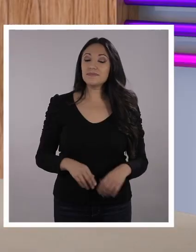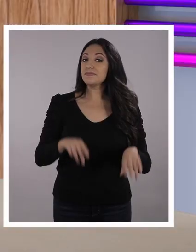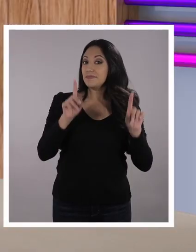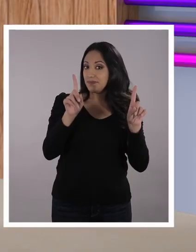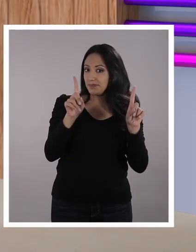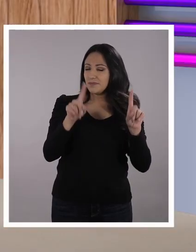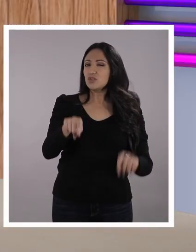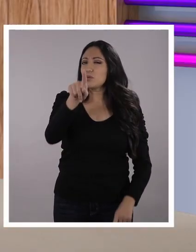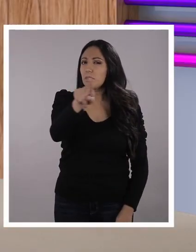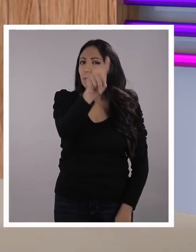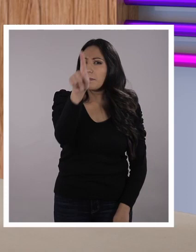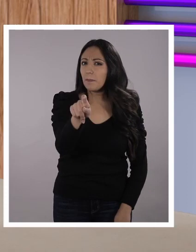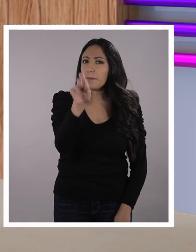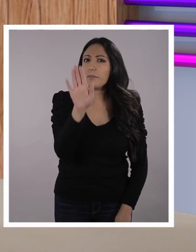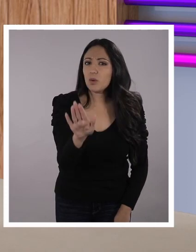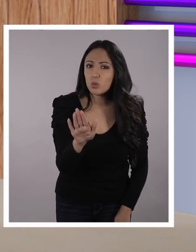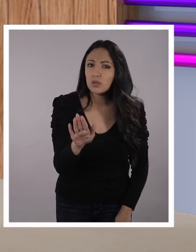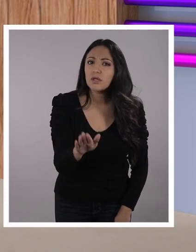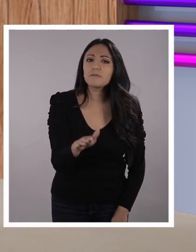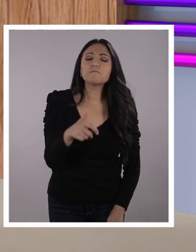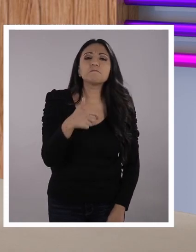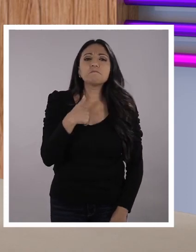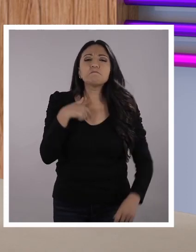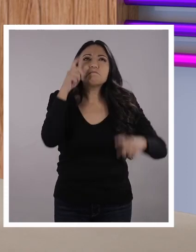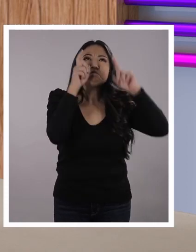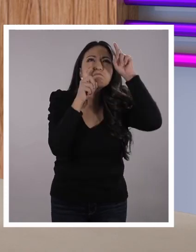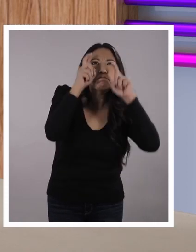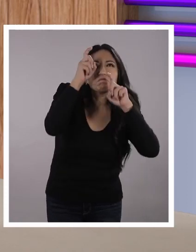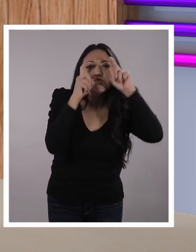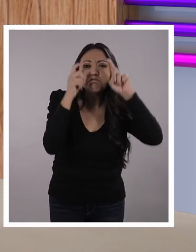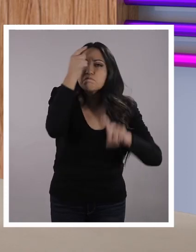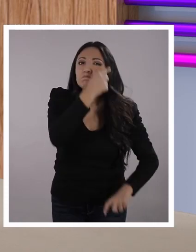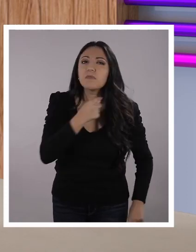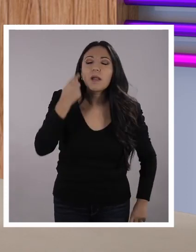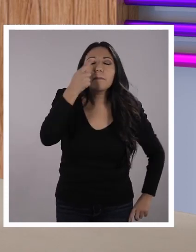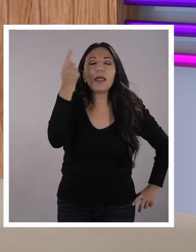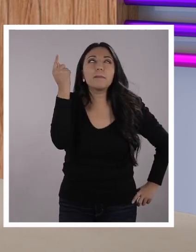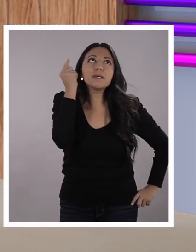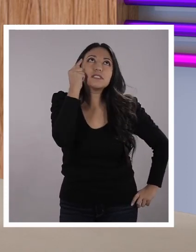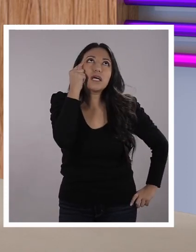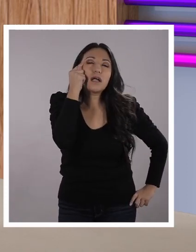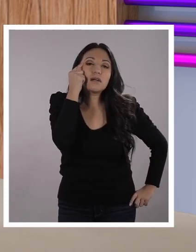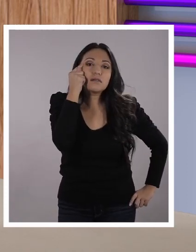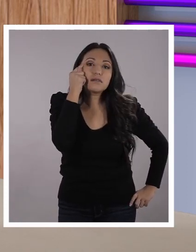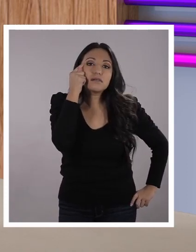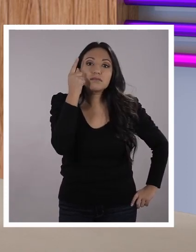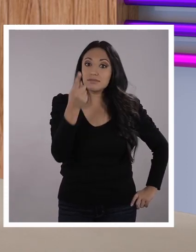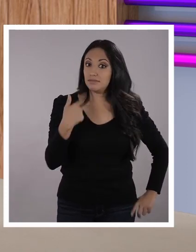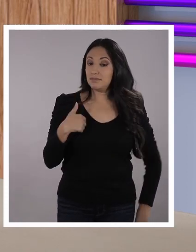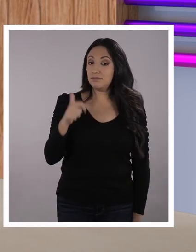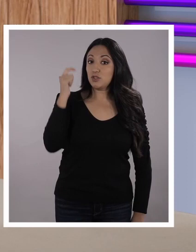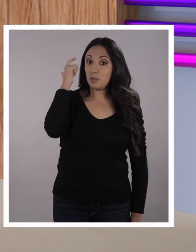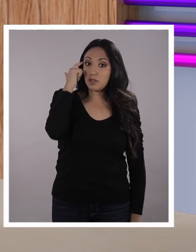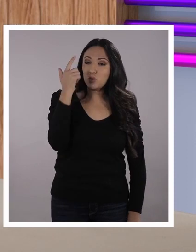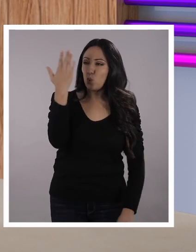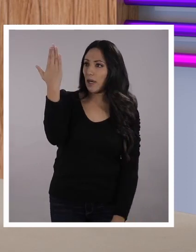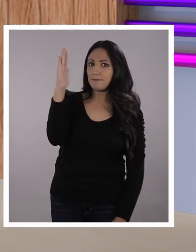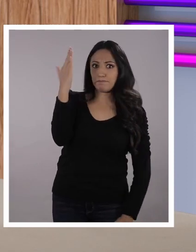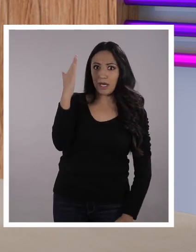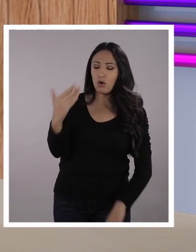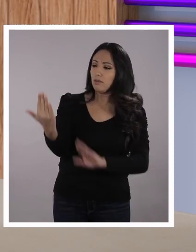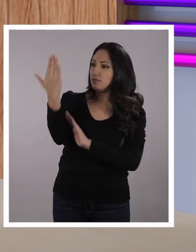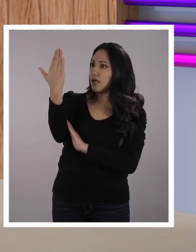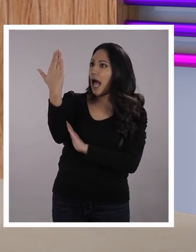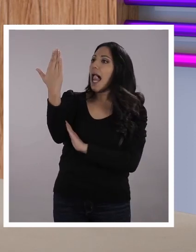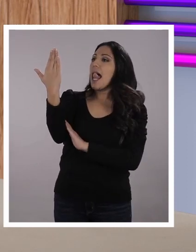¿Te has preguntado cuál es tu expresión facial cuando vas a pensar? Espero que te mires en un espejo